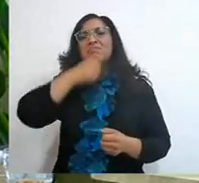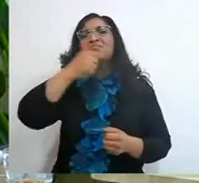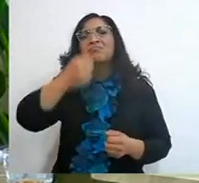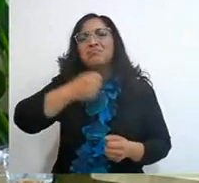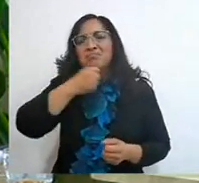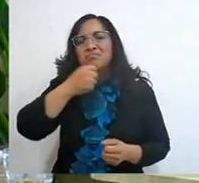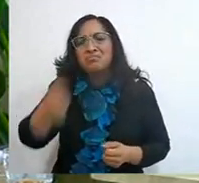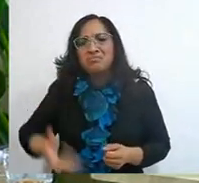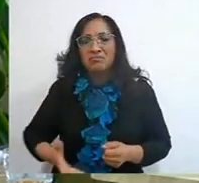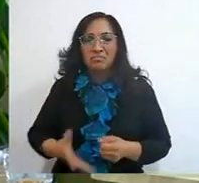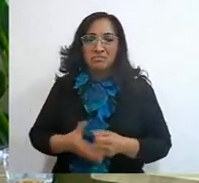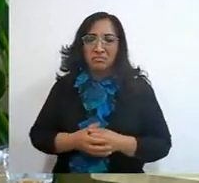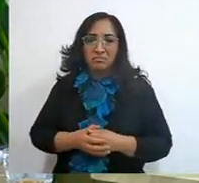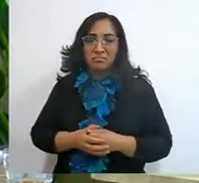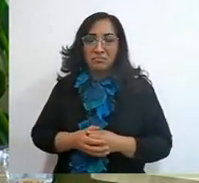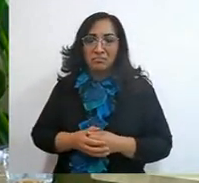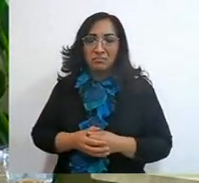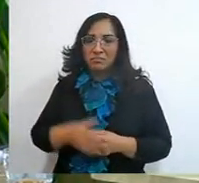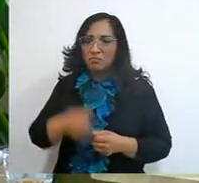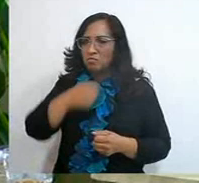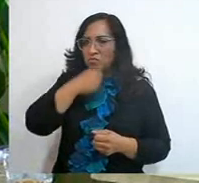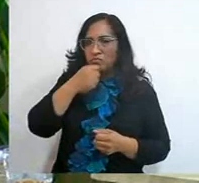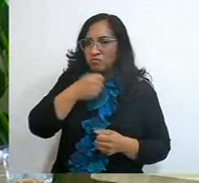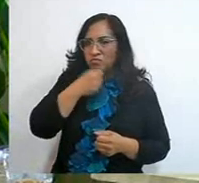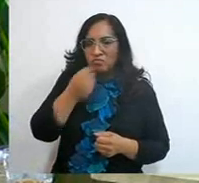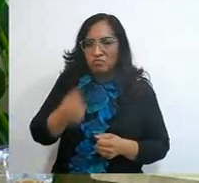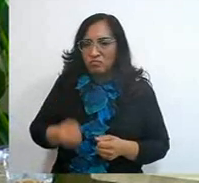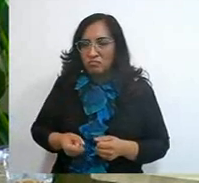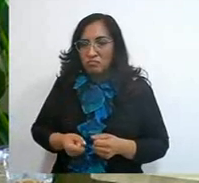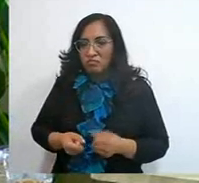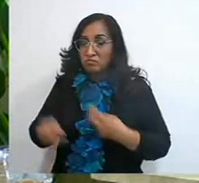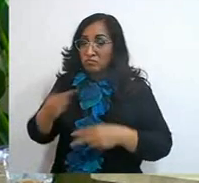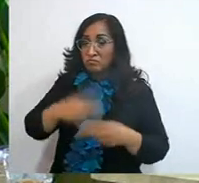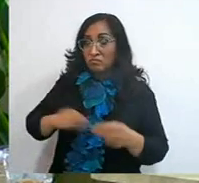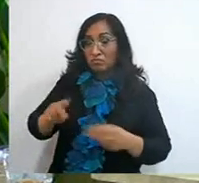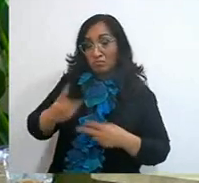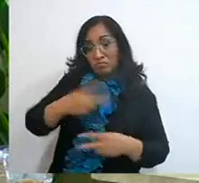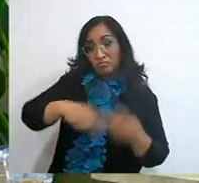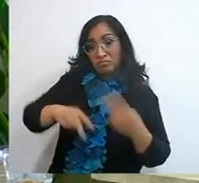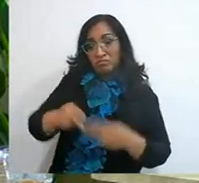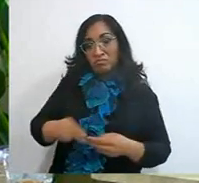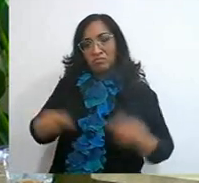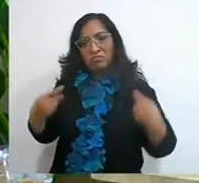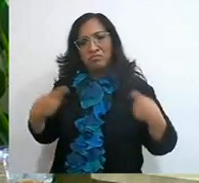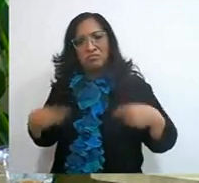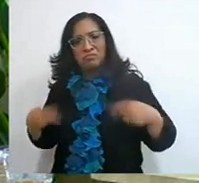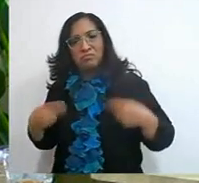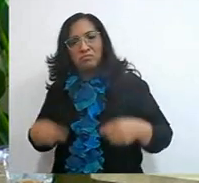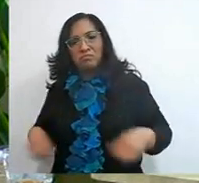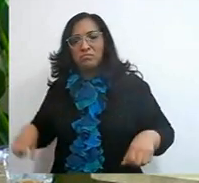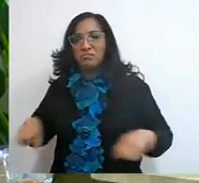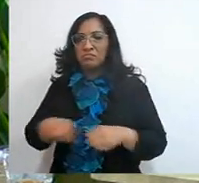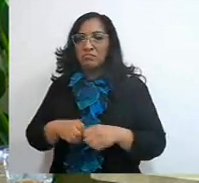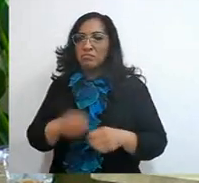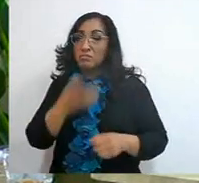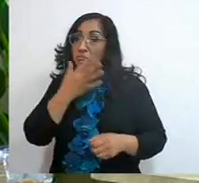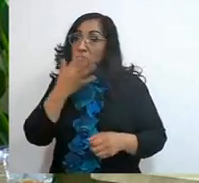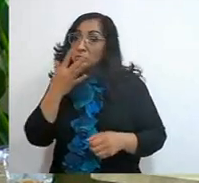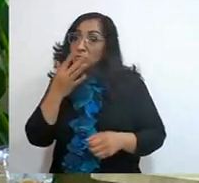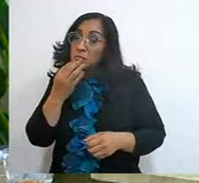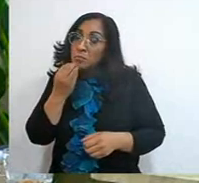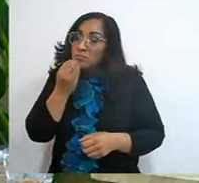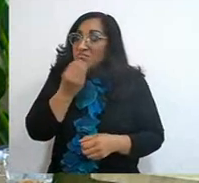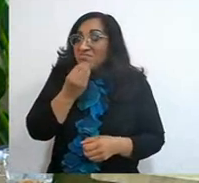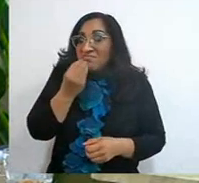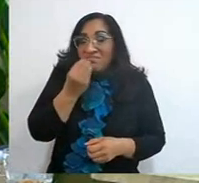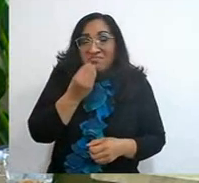chismoso. El chismoso, Señor, cuando va a una persona, es como un bocado suave el